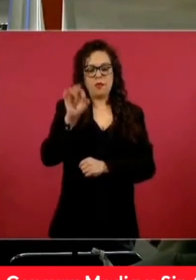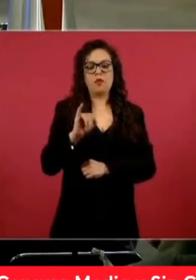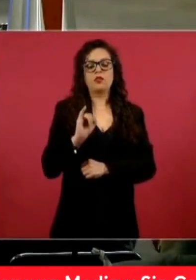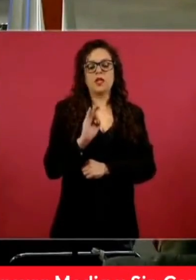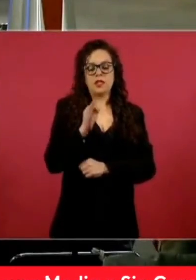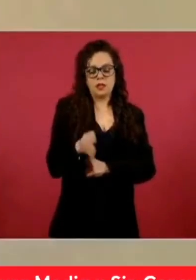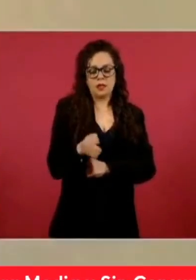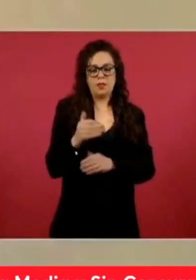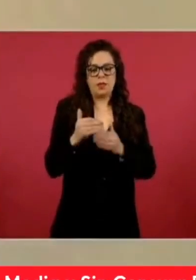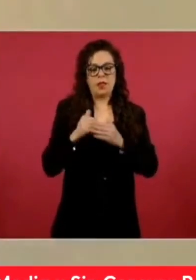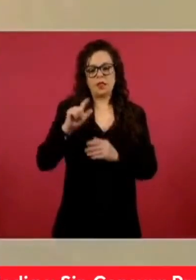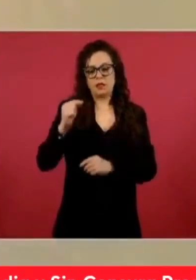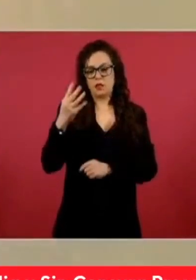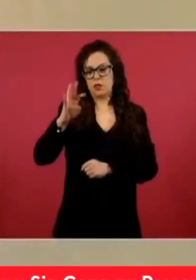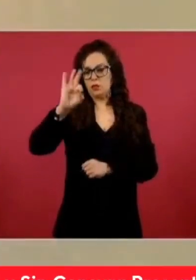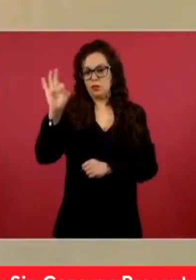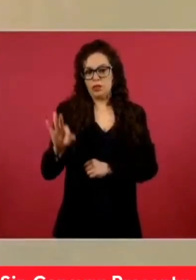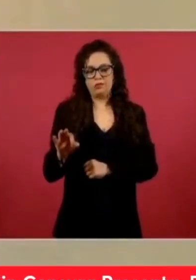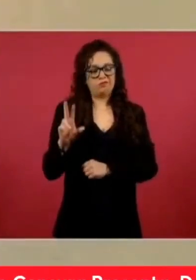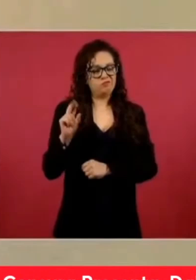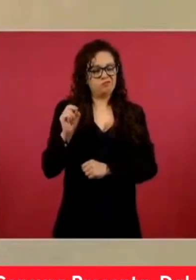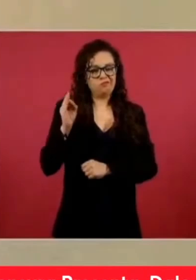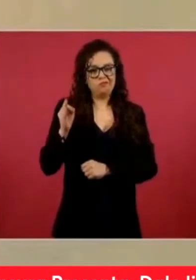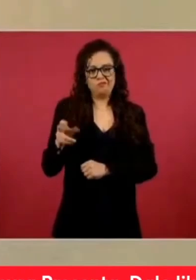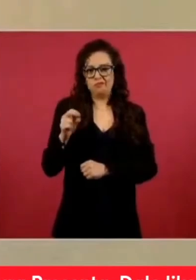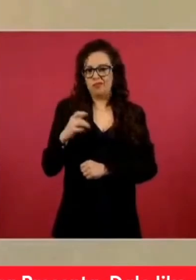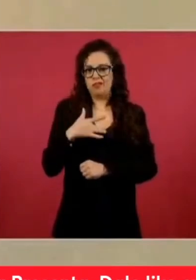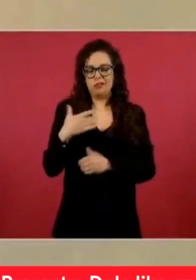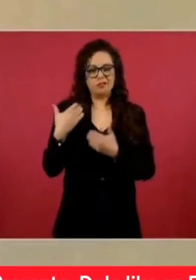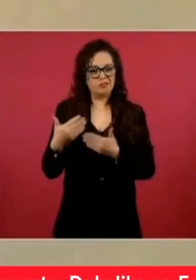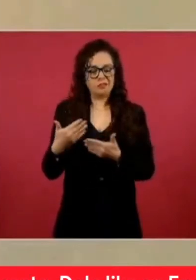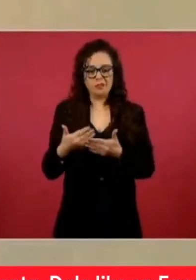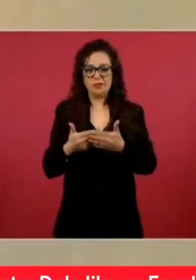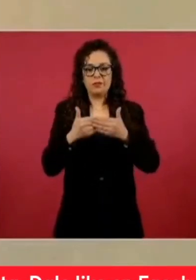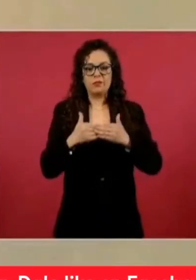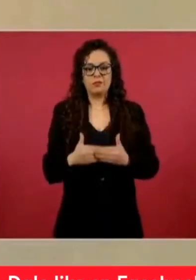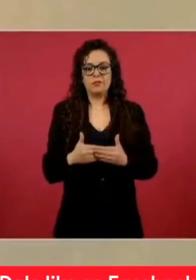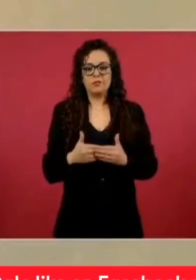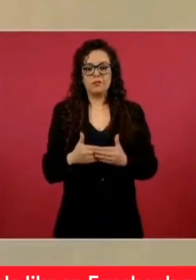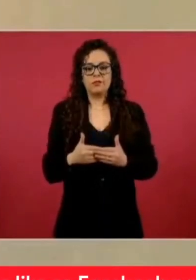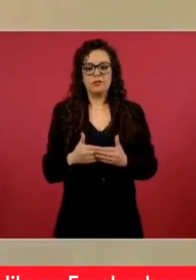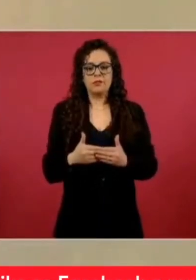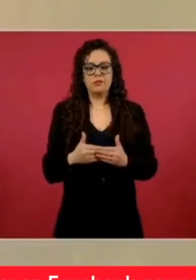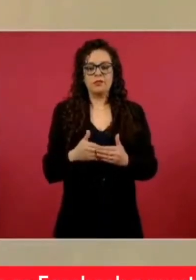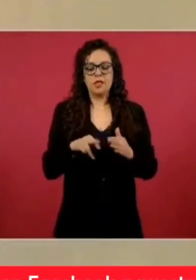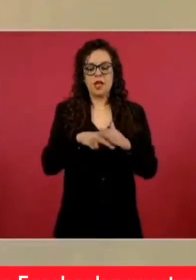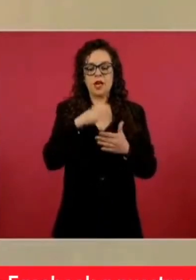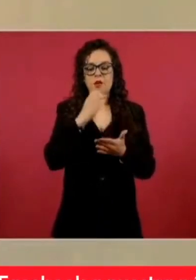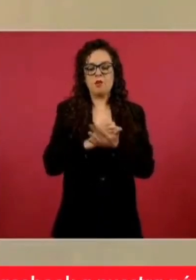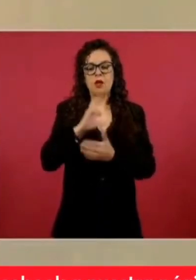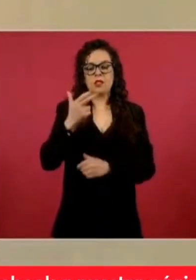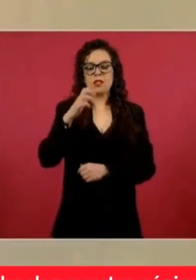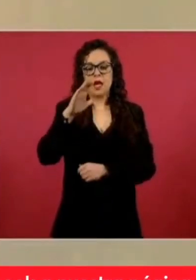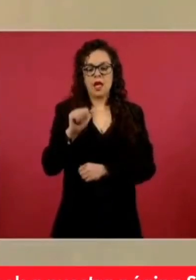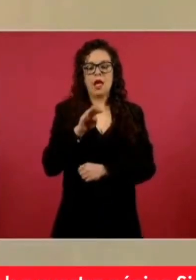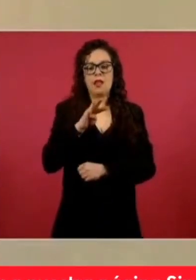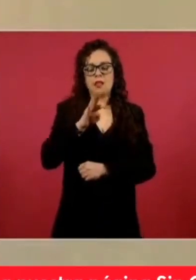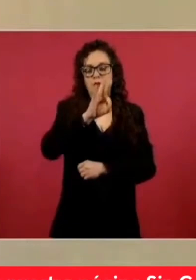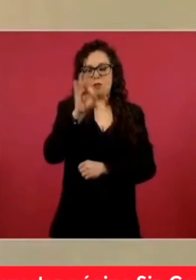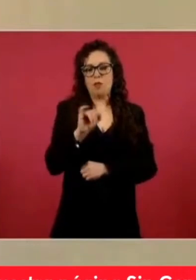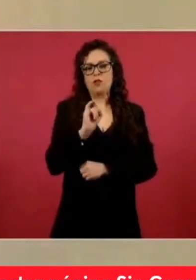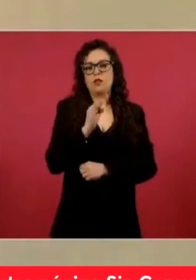aceptación y 74% de rechazo. Peter Fiala de la República Checa, 19% de aceptación